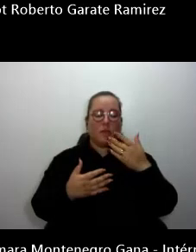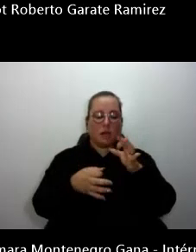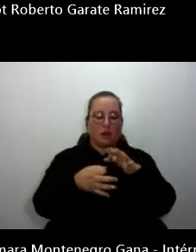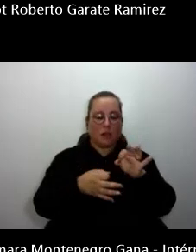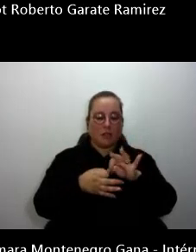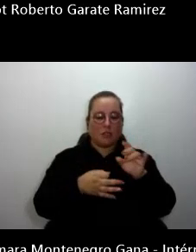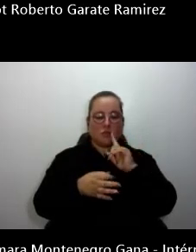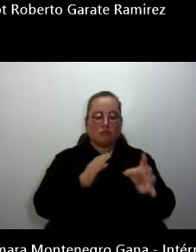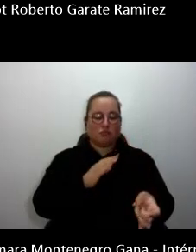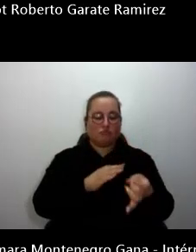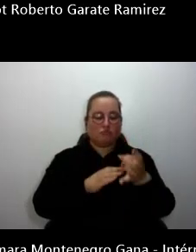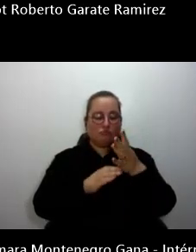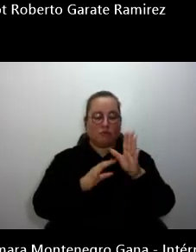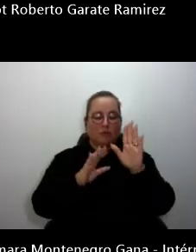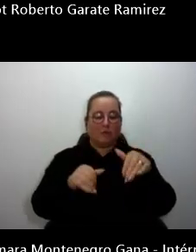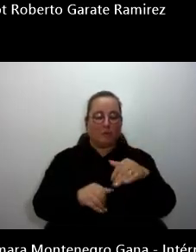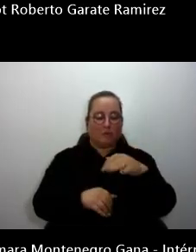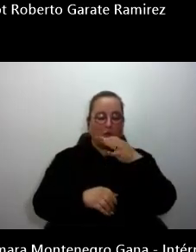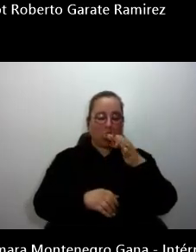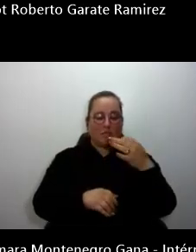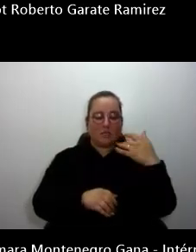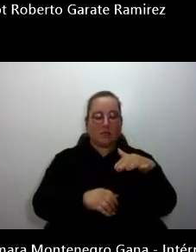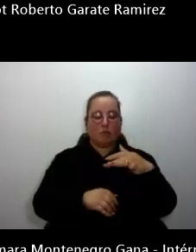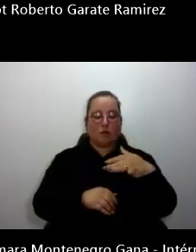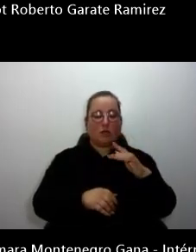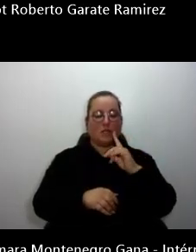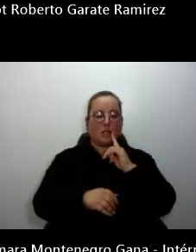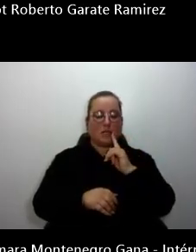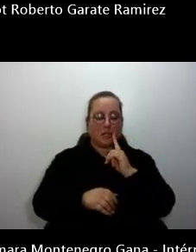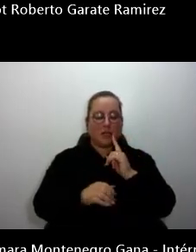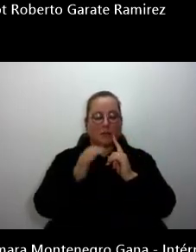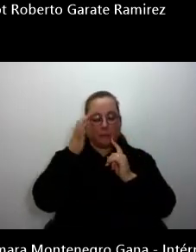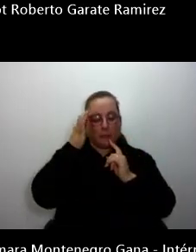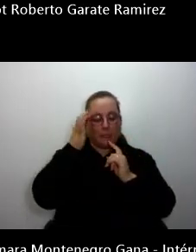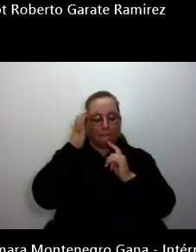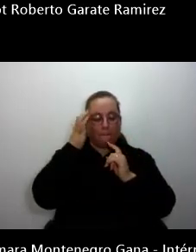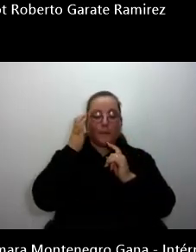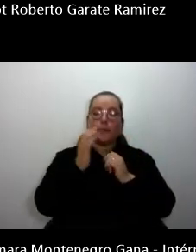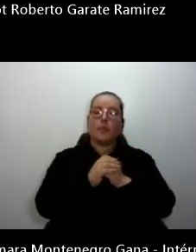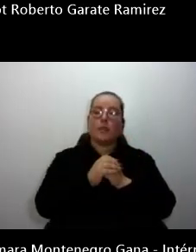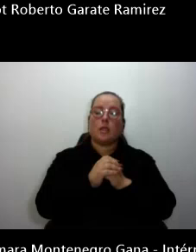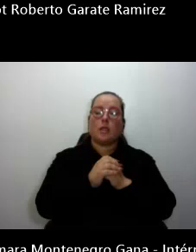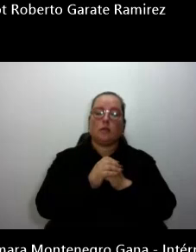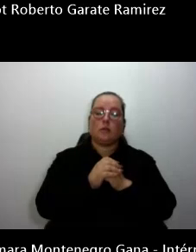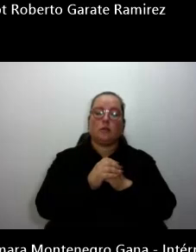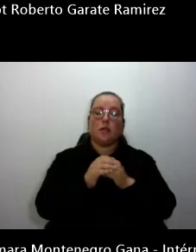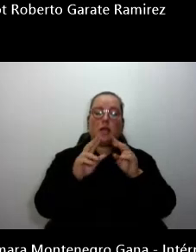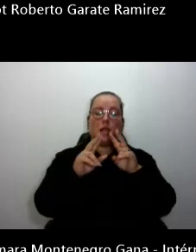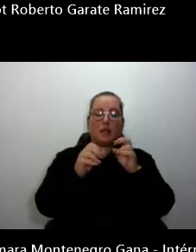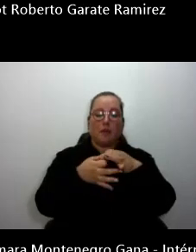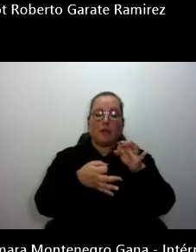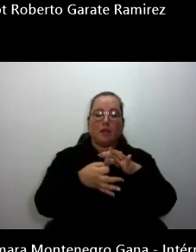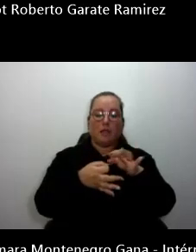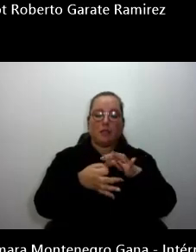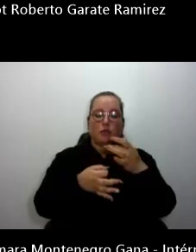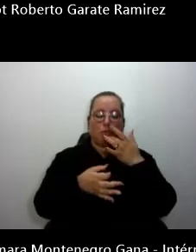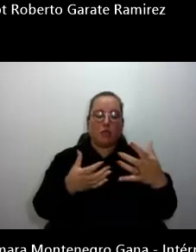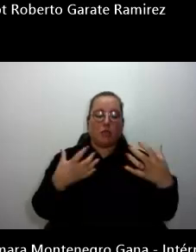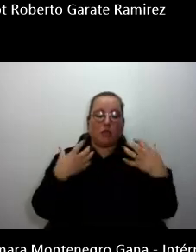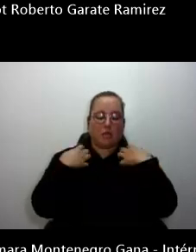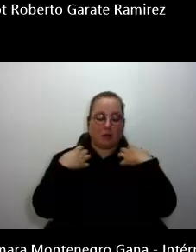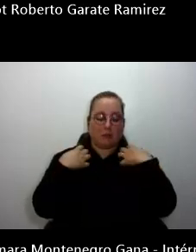últimamente estamos poniendo la importancia, un elemento importante, ¿cierto?, dentro de las orientaciones son las